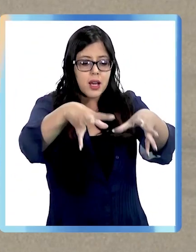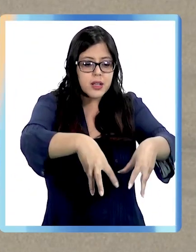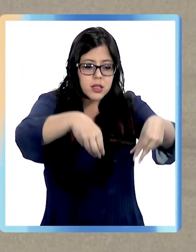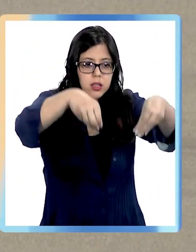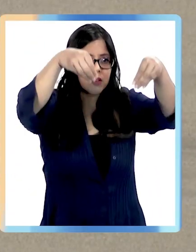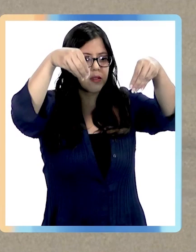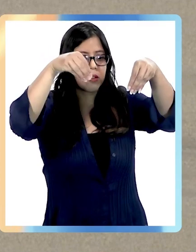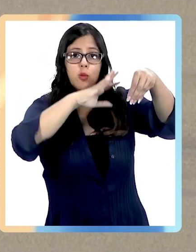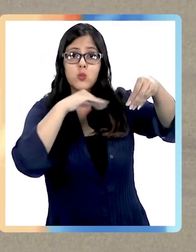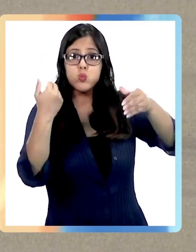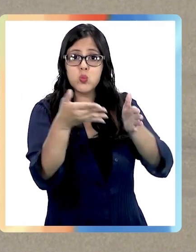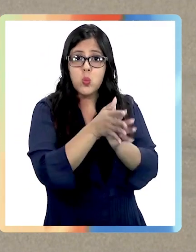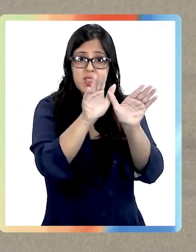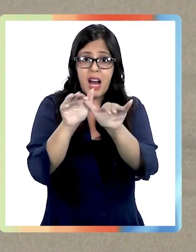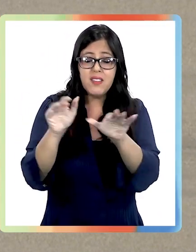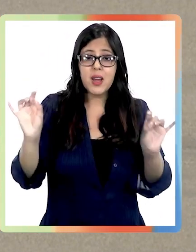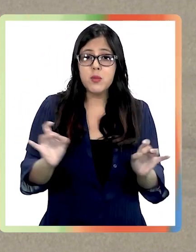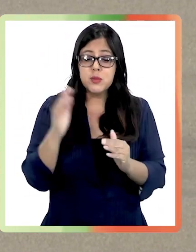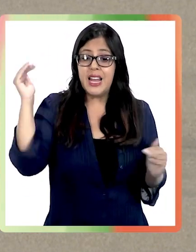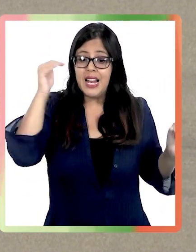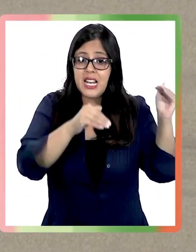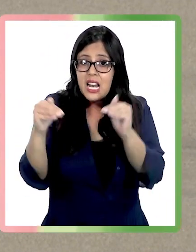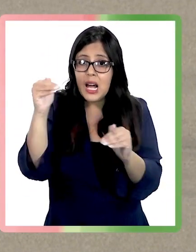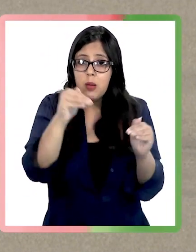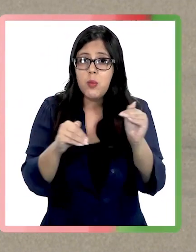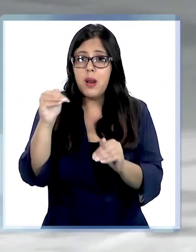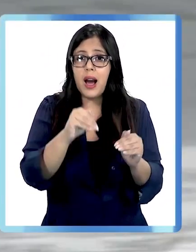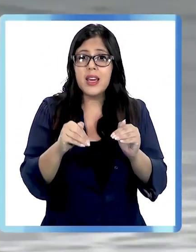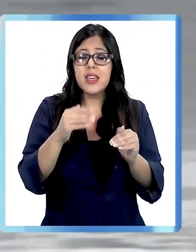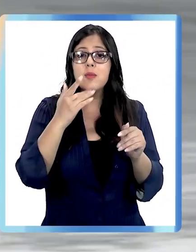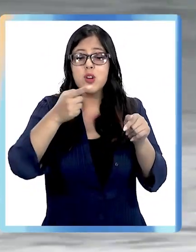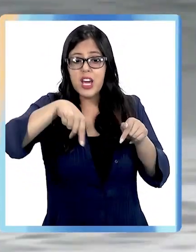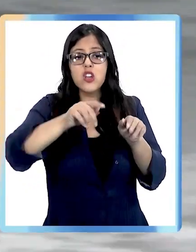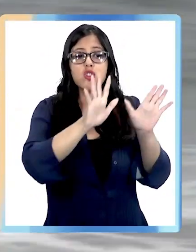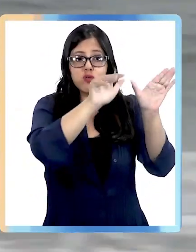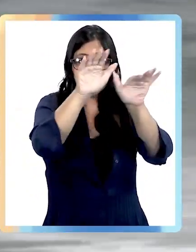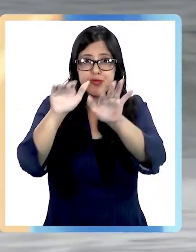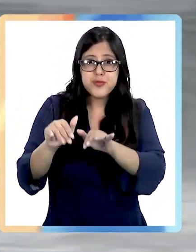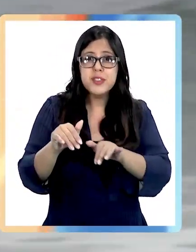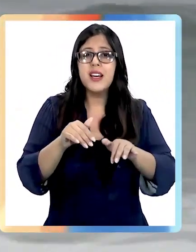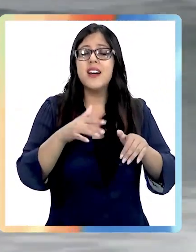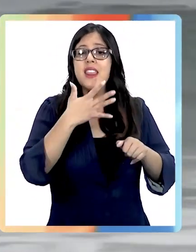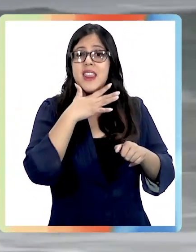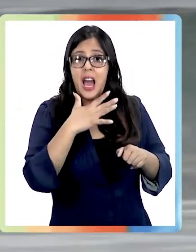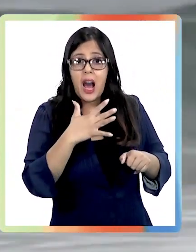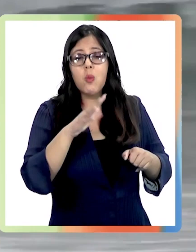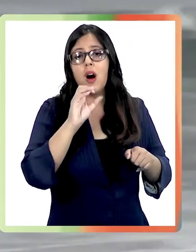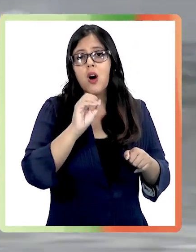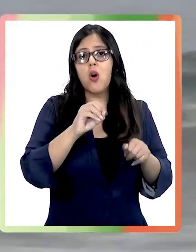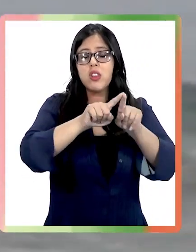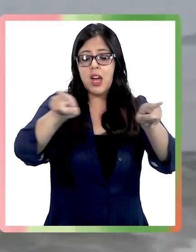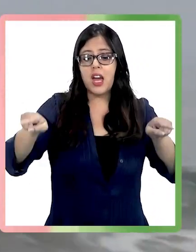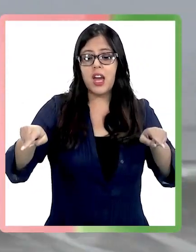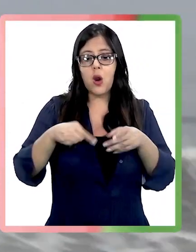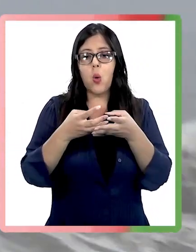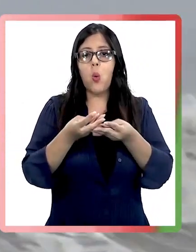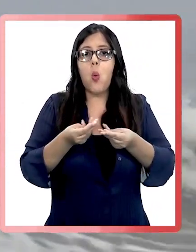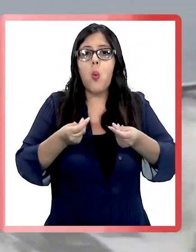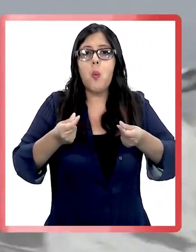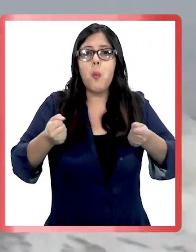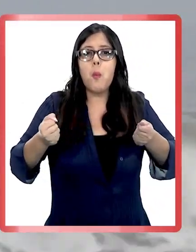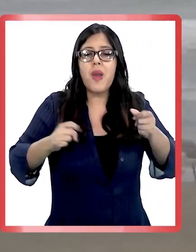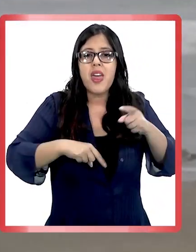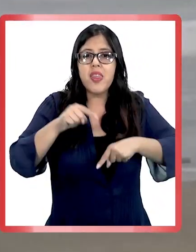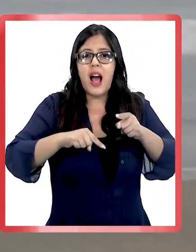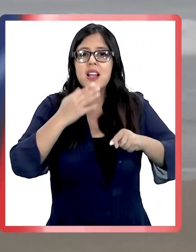la manipulación de las aves muertas, que pueden estar en la playa, dado que son aves migratorias acuáticas o en humedales, y el que